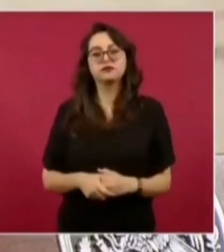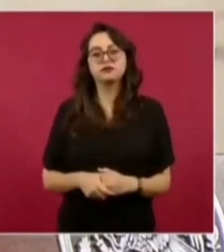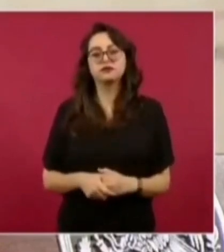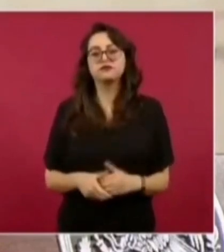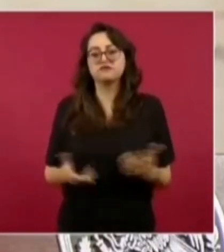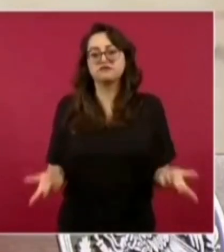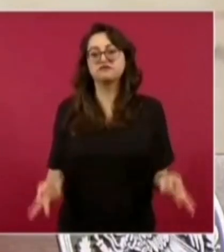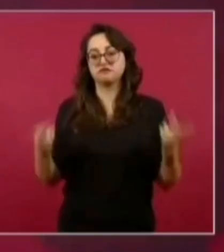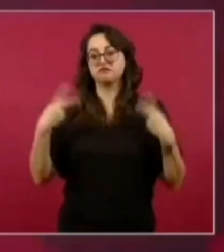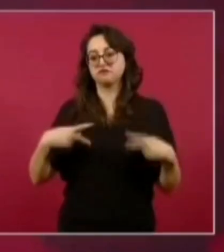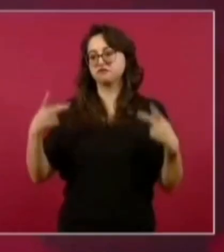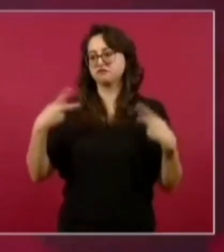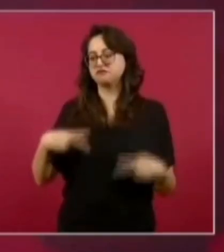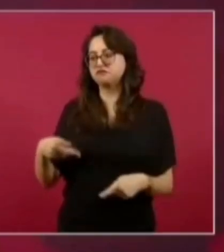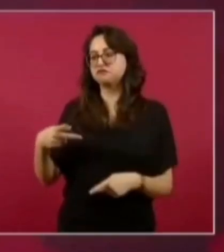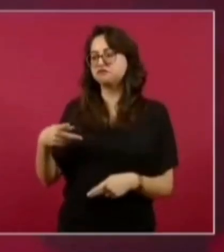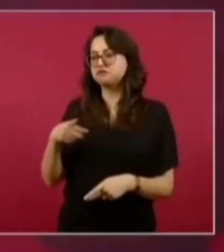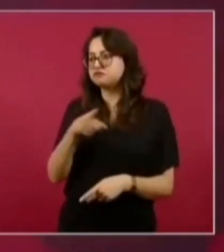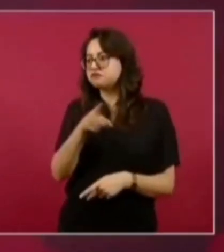recomendé